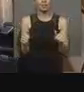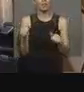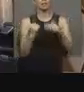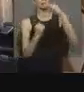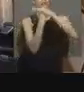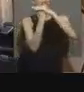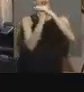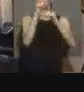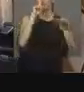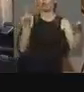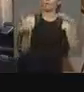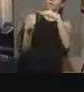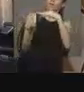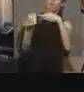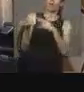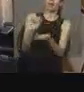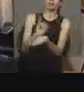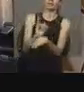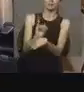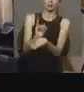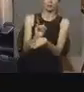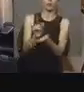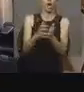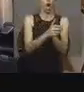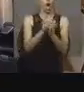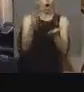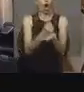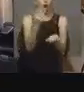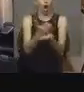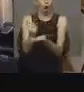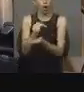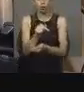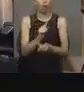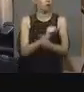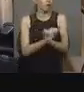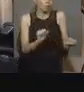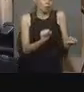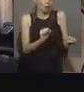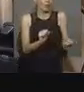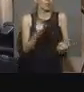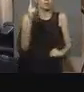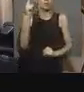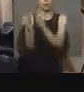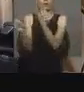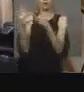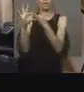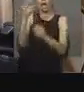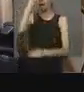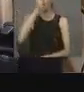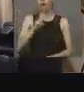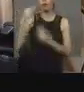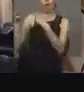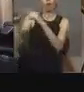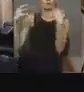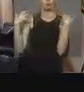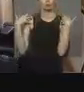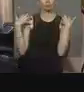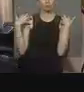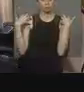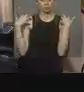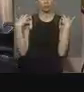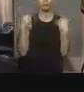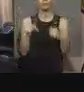cabeza visible de las instituciones. Estos logros no serían posibles si no estuviera el rol de ellos. Y por eso, hoy día, he